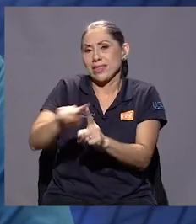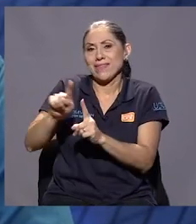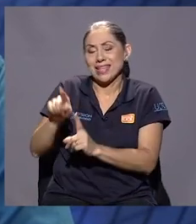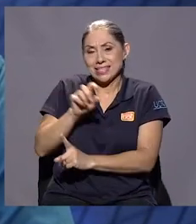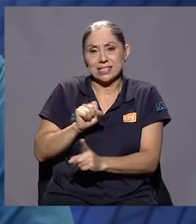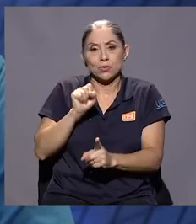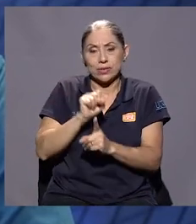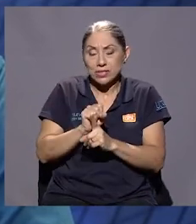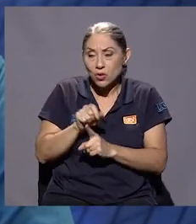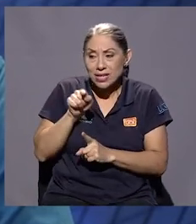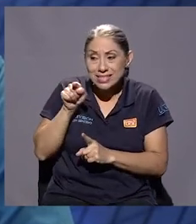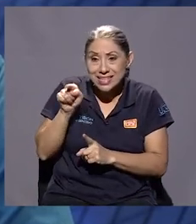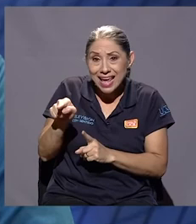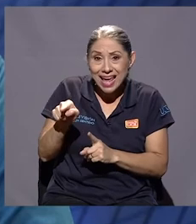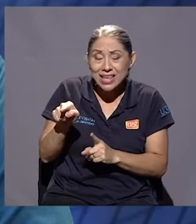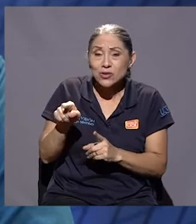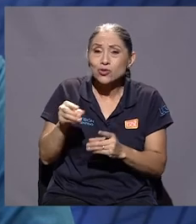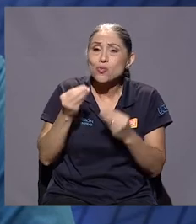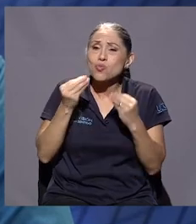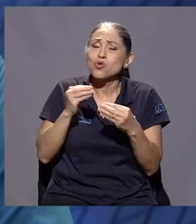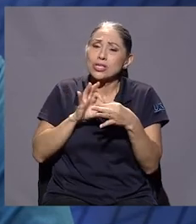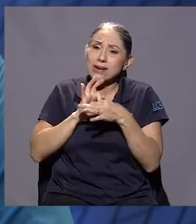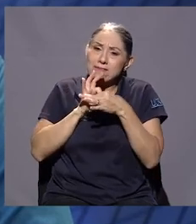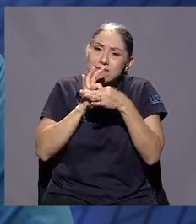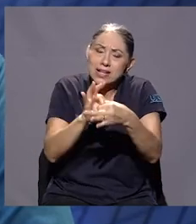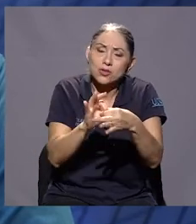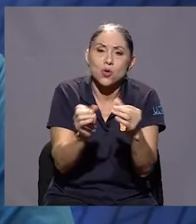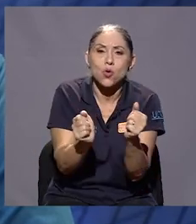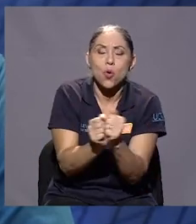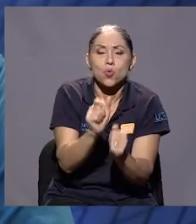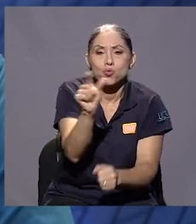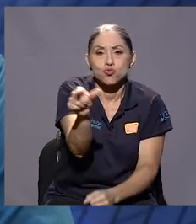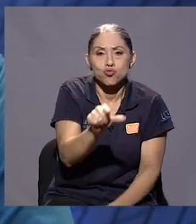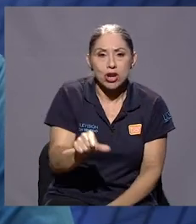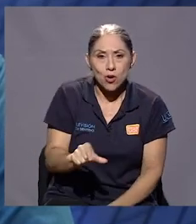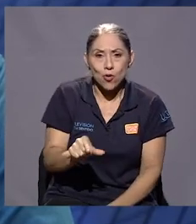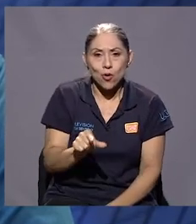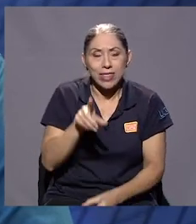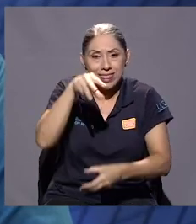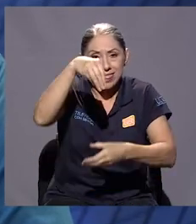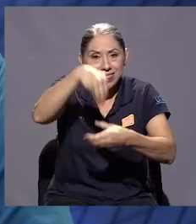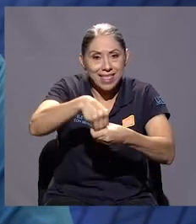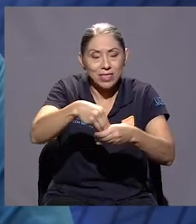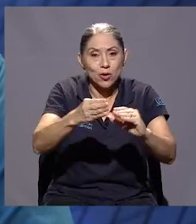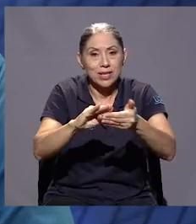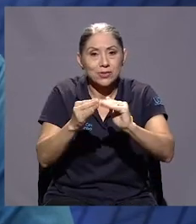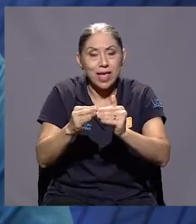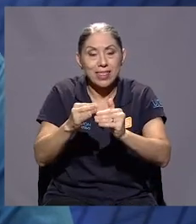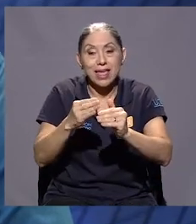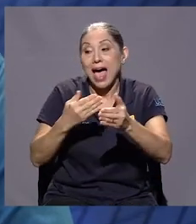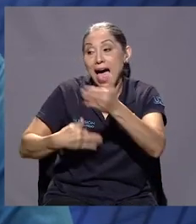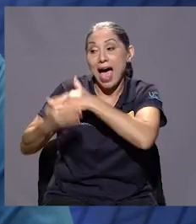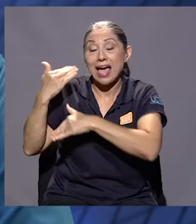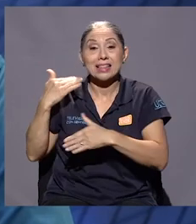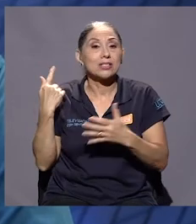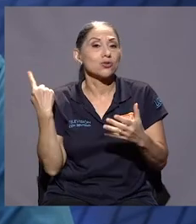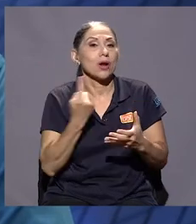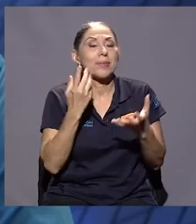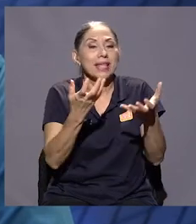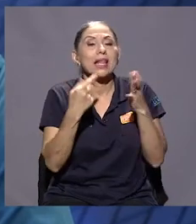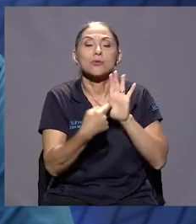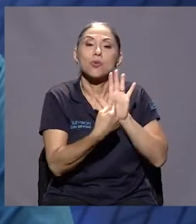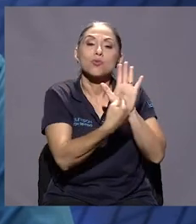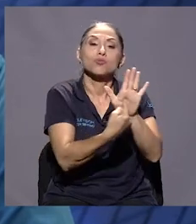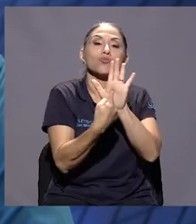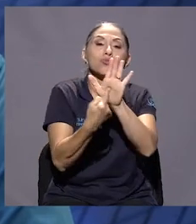digamos estrechas con algún río en ciudad inicialmente era visibilizar testimonios pero